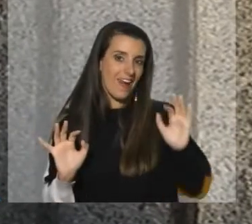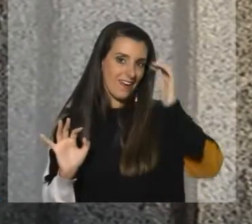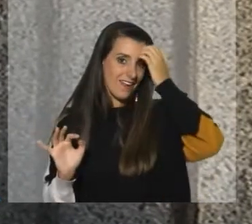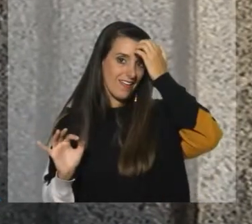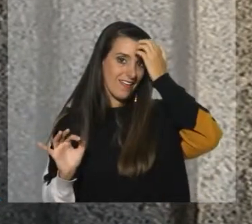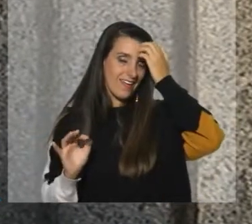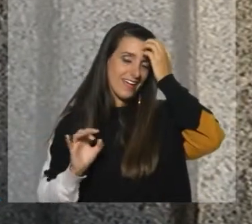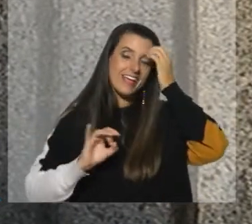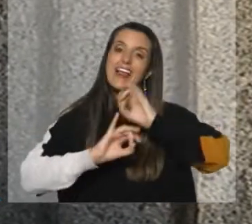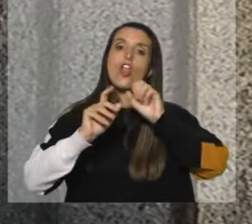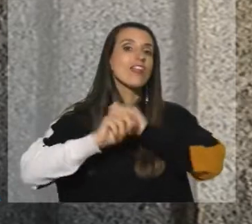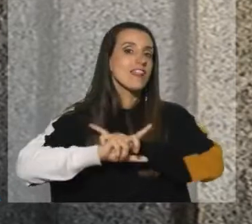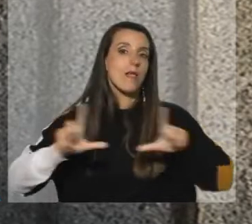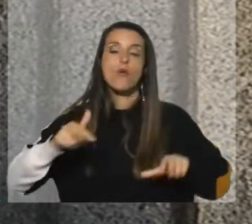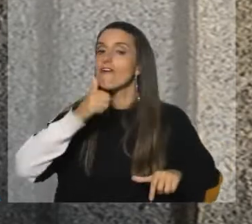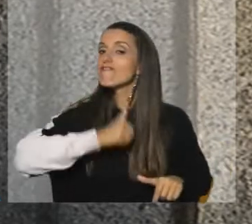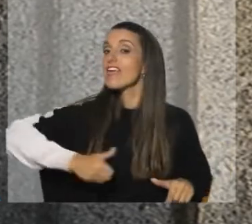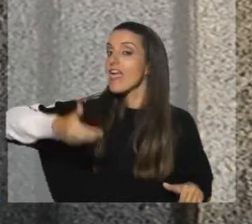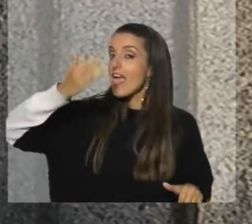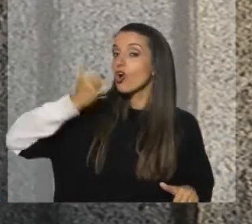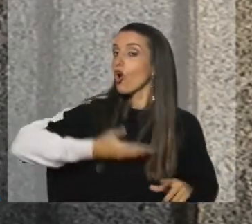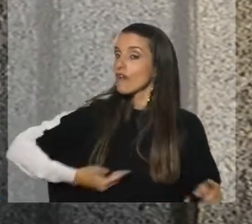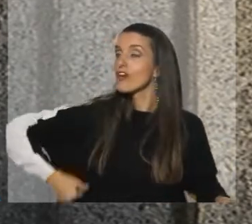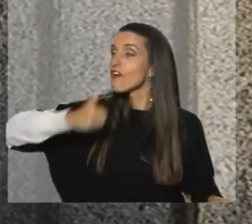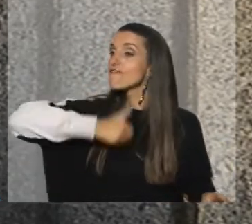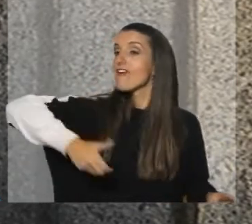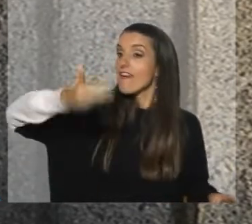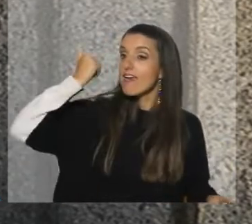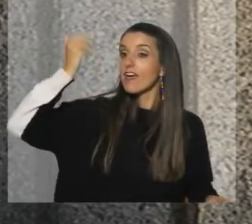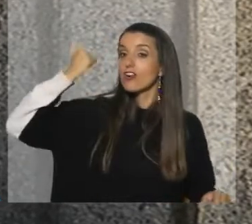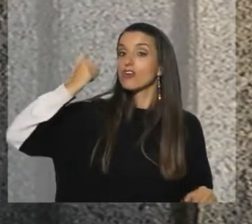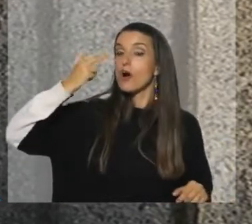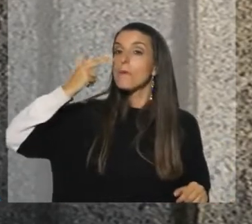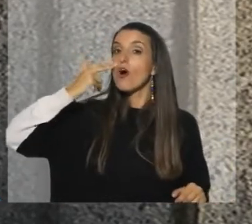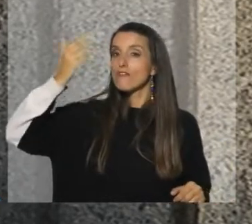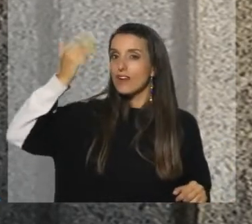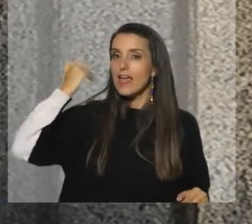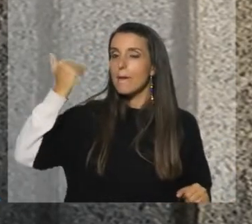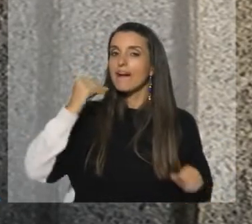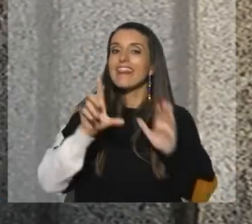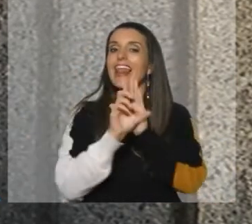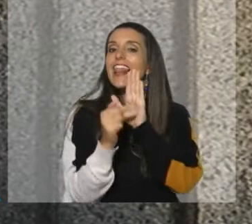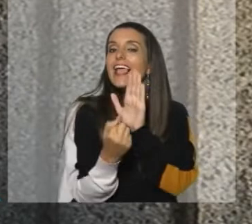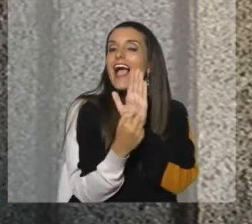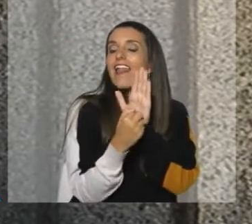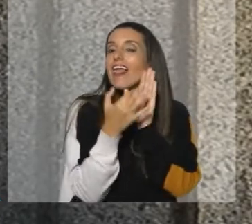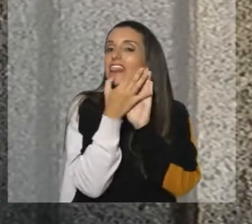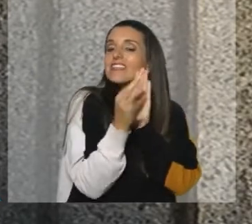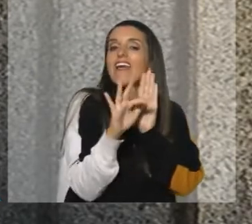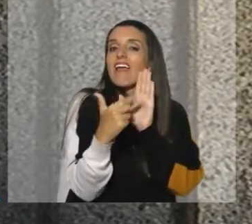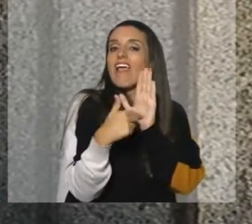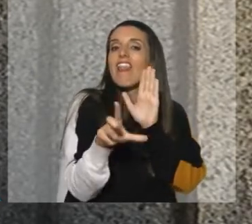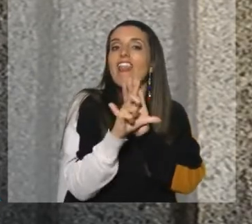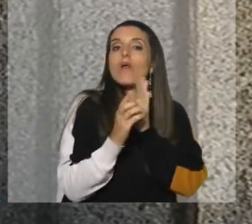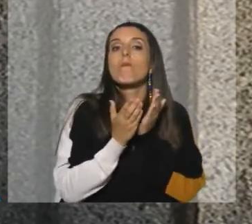reglas de juego claras que vienen de viejas legislaciones de el marco legal de la ley de